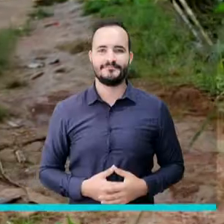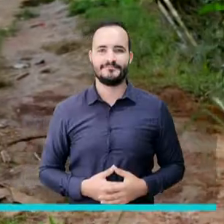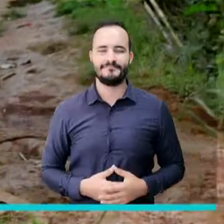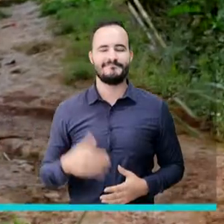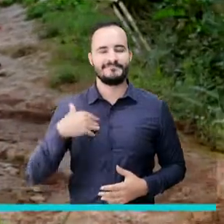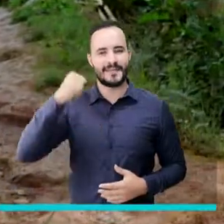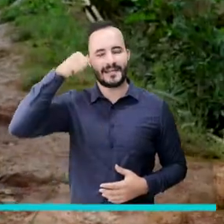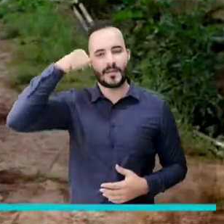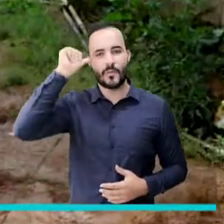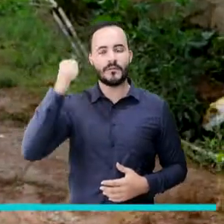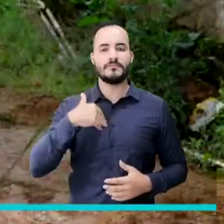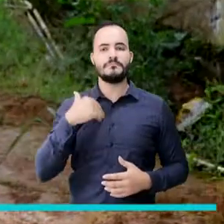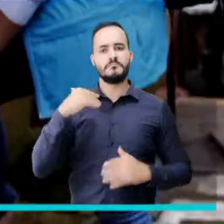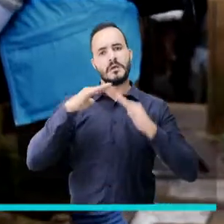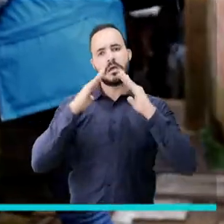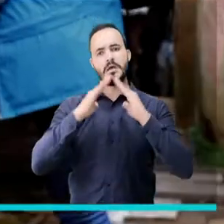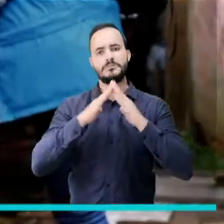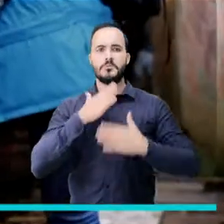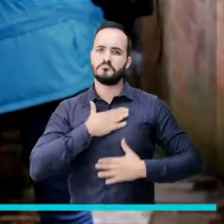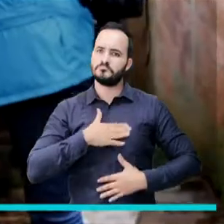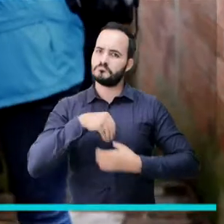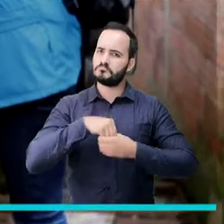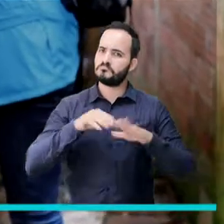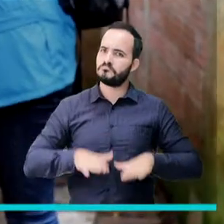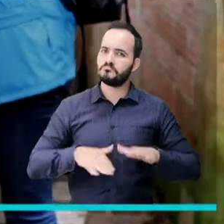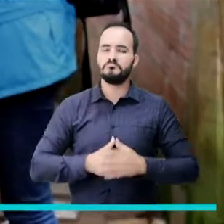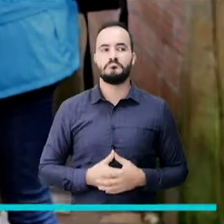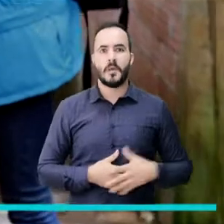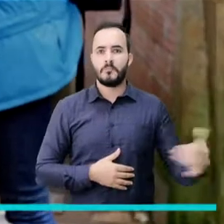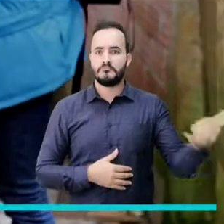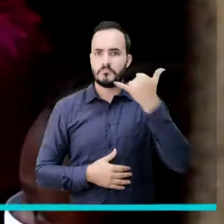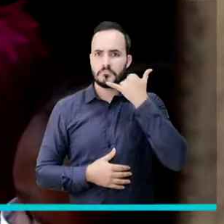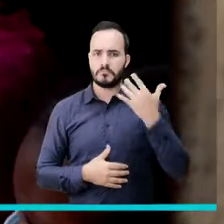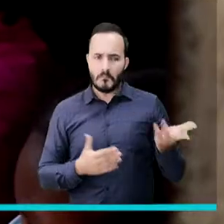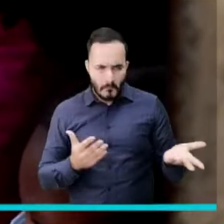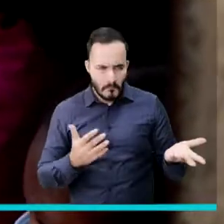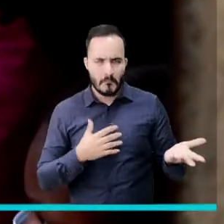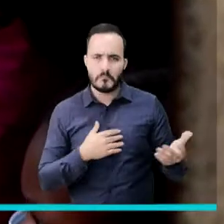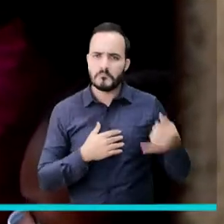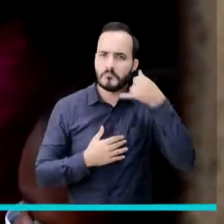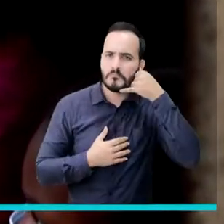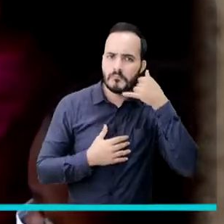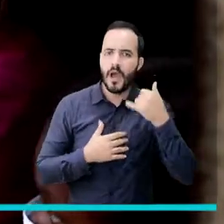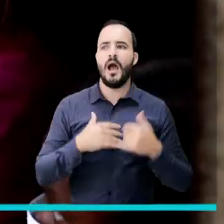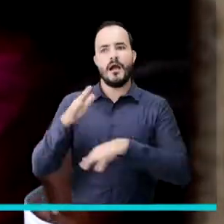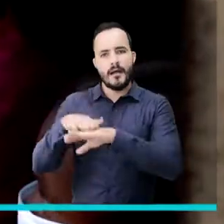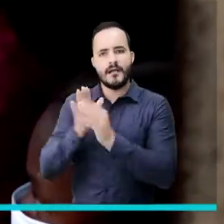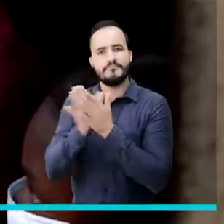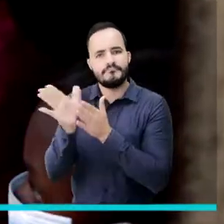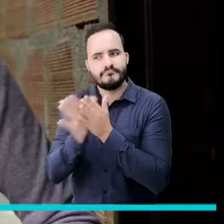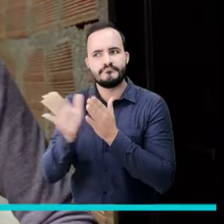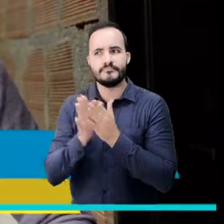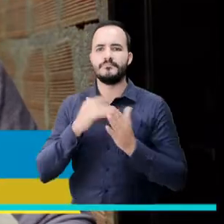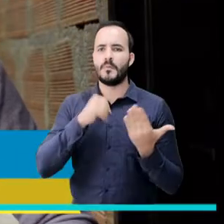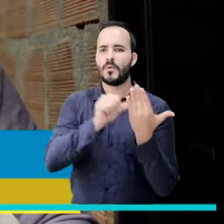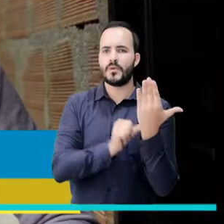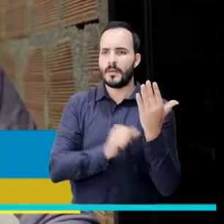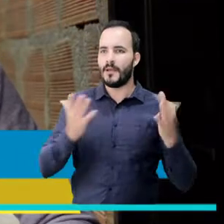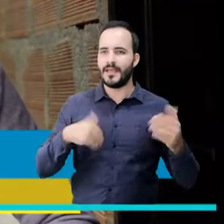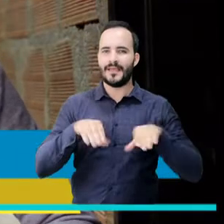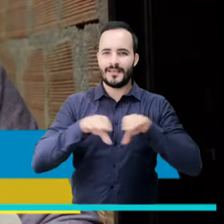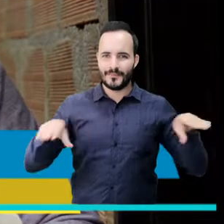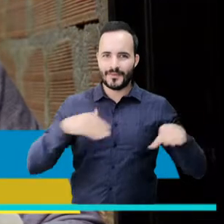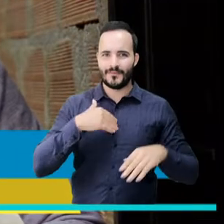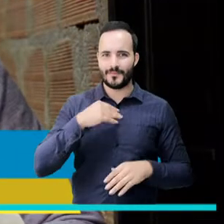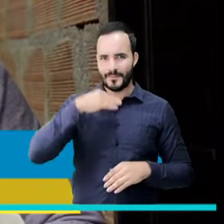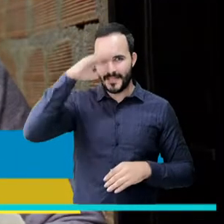Un día estaba yo pues en la casa, recibí una llamada. Entonces pues ya me dijeron que era el